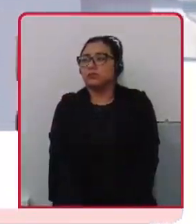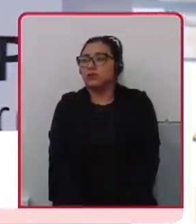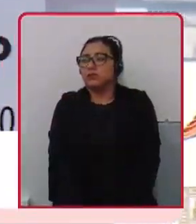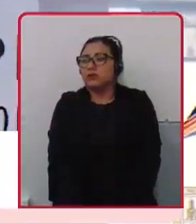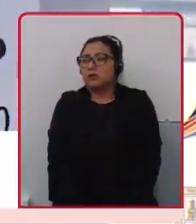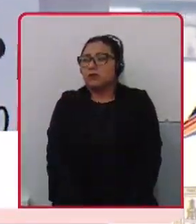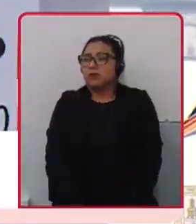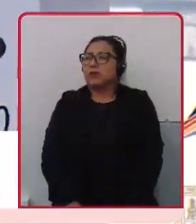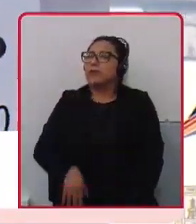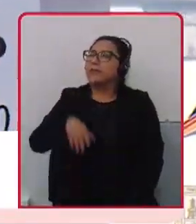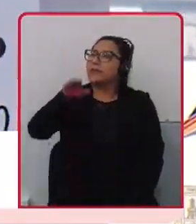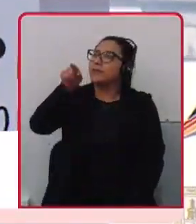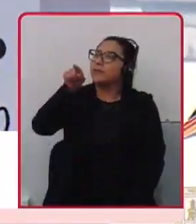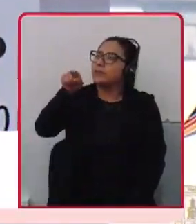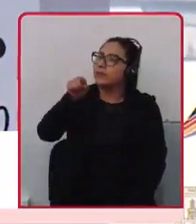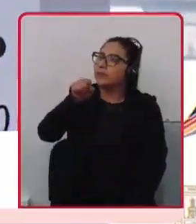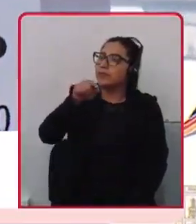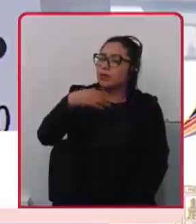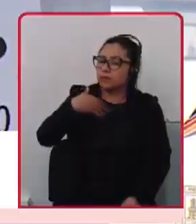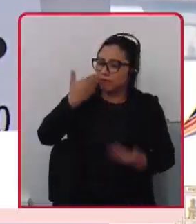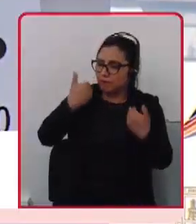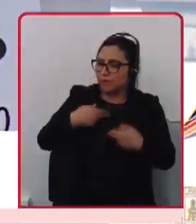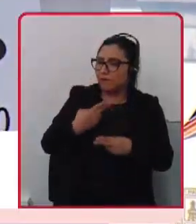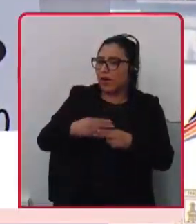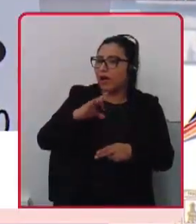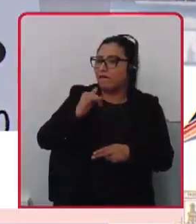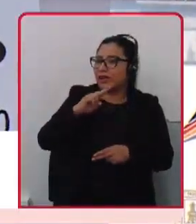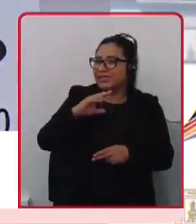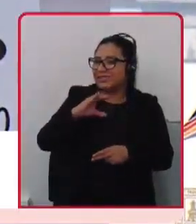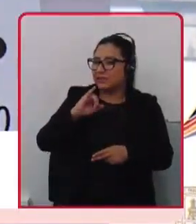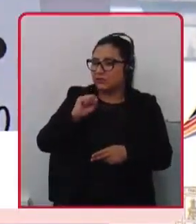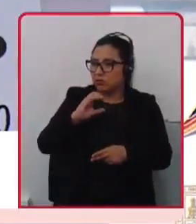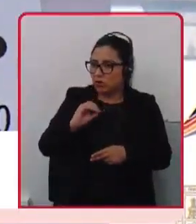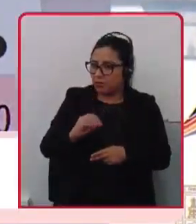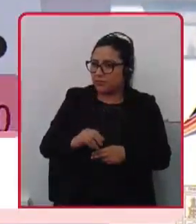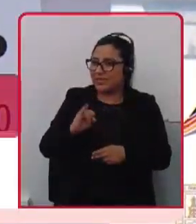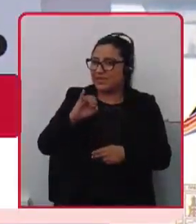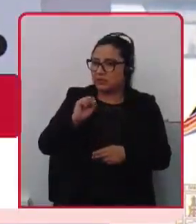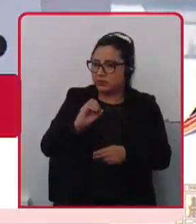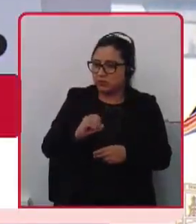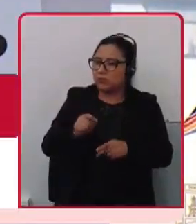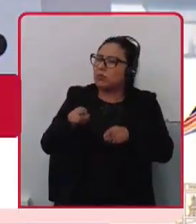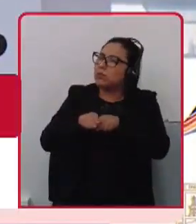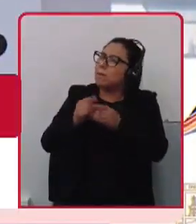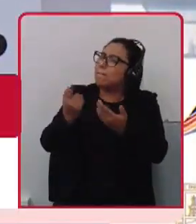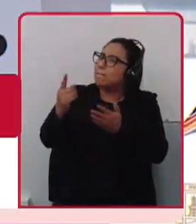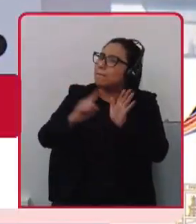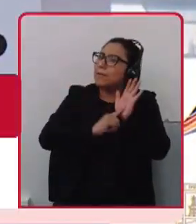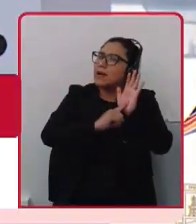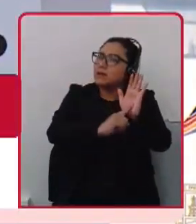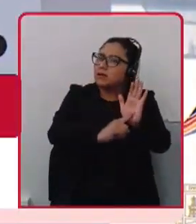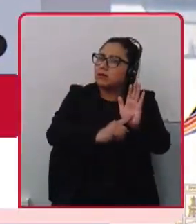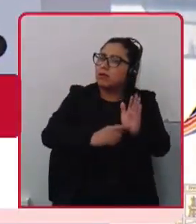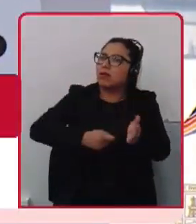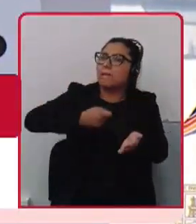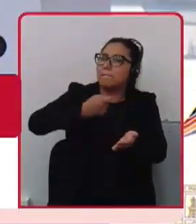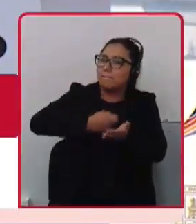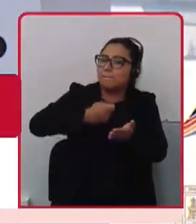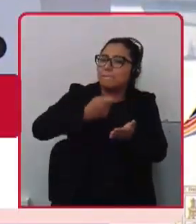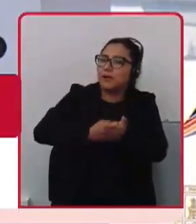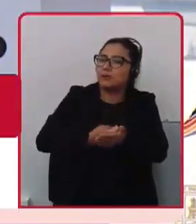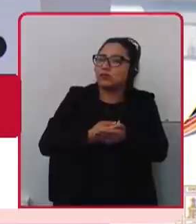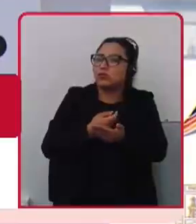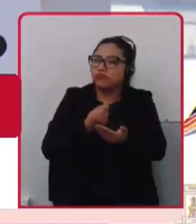Perdón, gracias. Francisco Iso. Quería hacer una pregunta. En la presentación has mostrado los precios